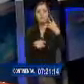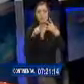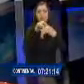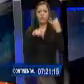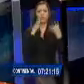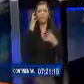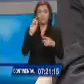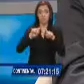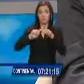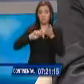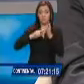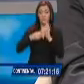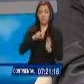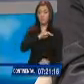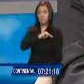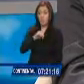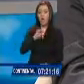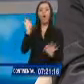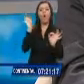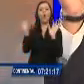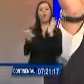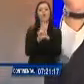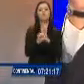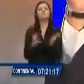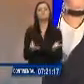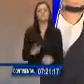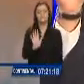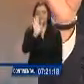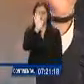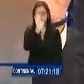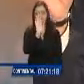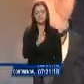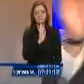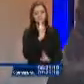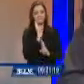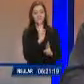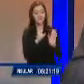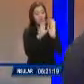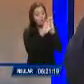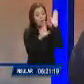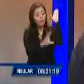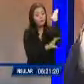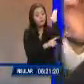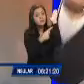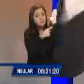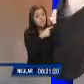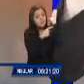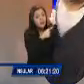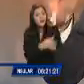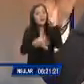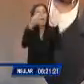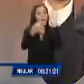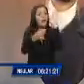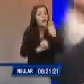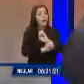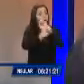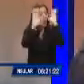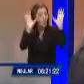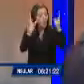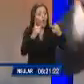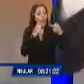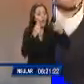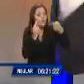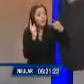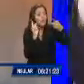que establece la ley? La Constitución de manera mandatoria obliga a que se constituya